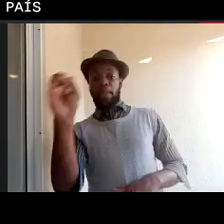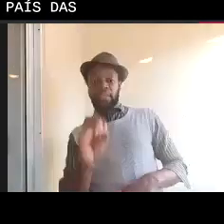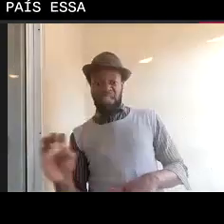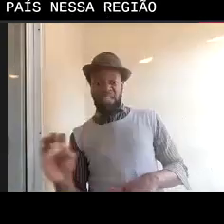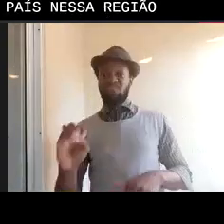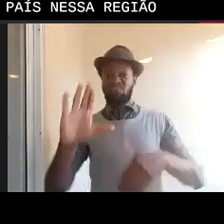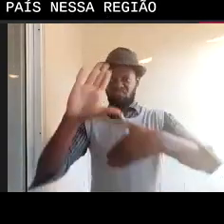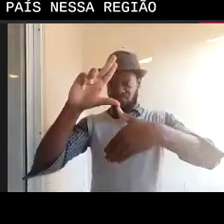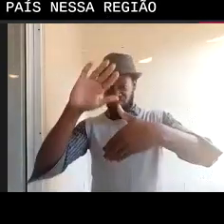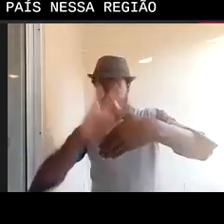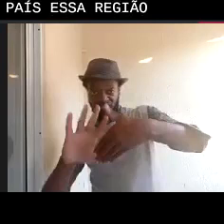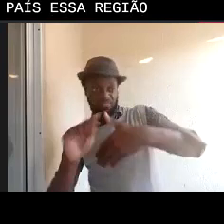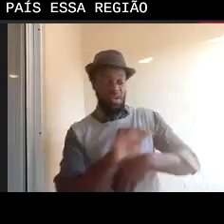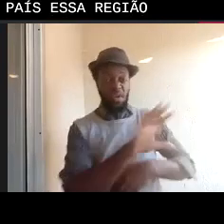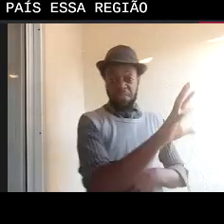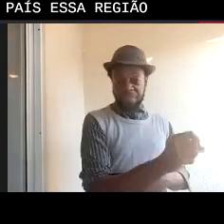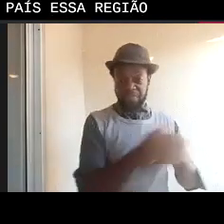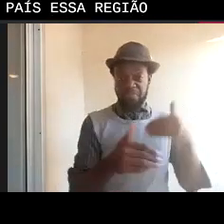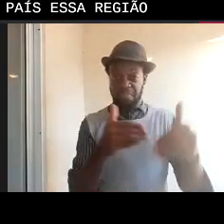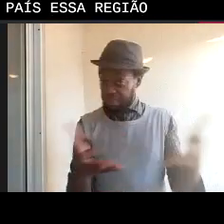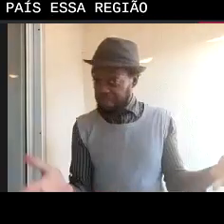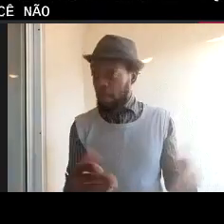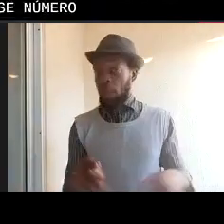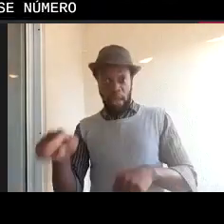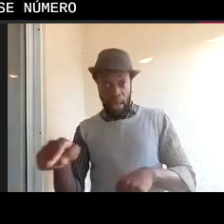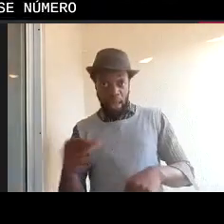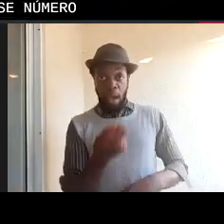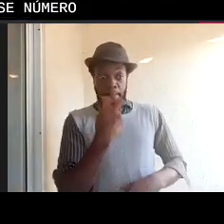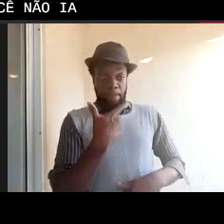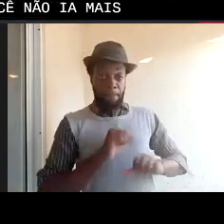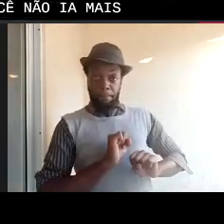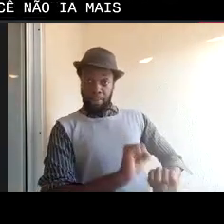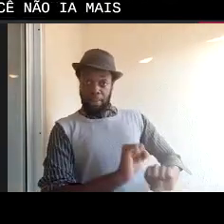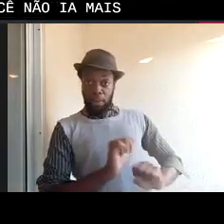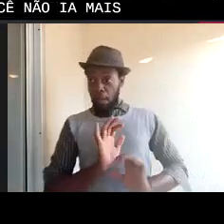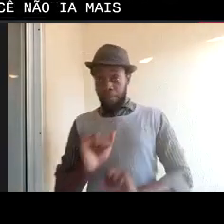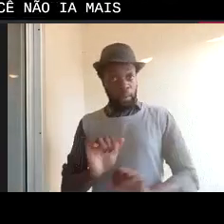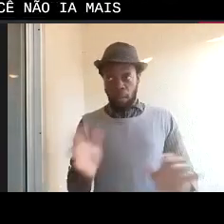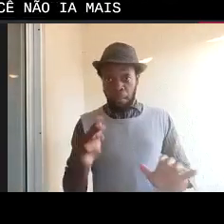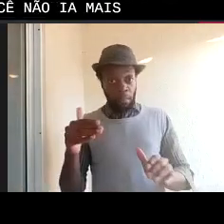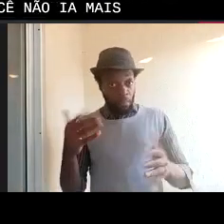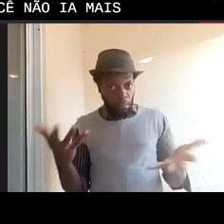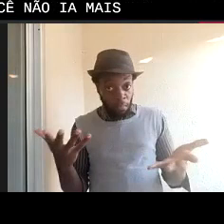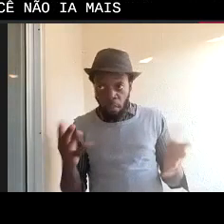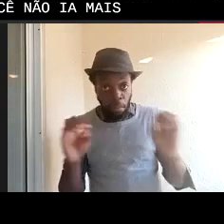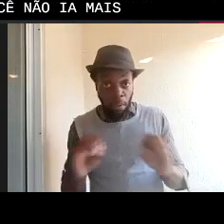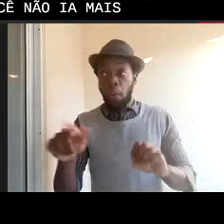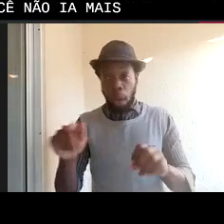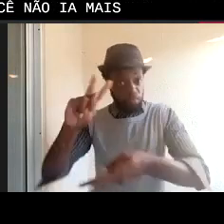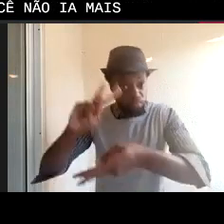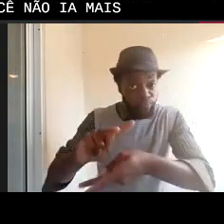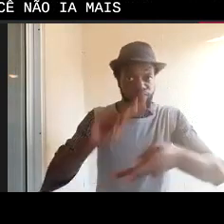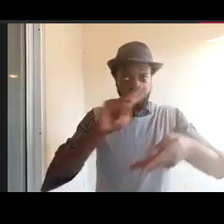que usen métodos anticonceptivos de forma eficaz, esta situación las pone en riesgo de embarazos no planeados,